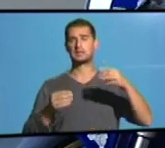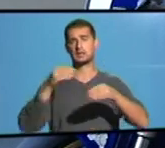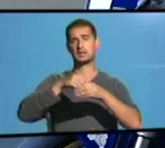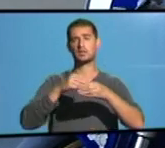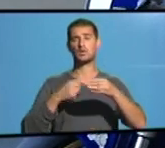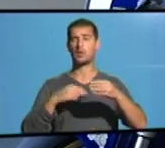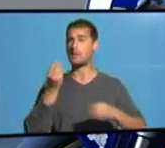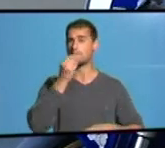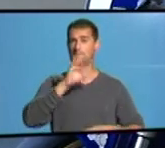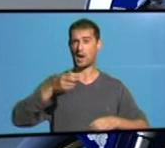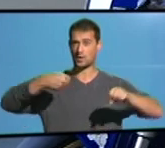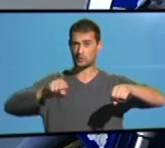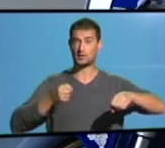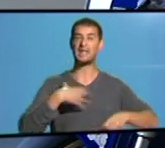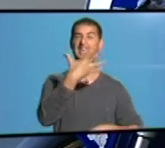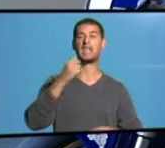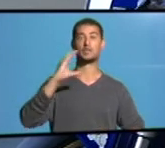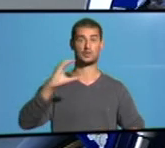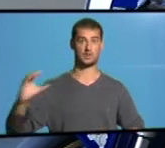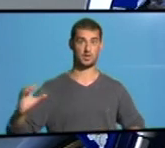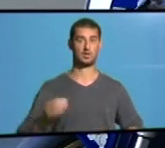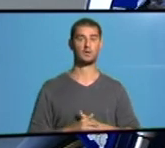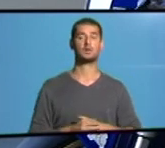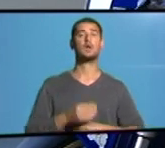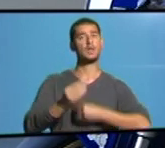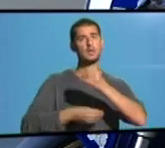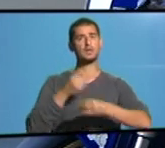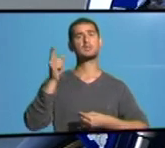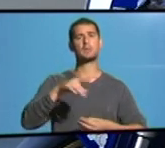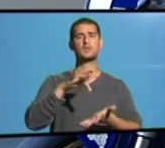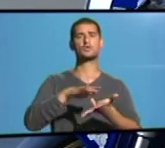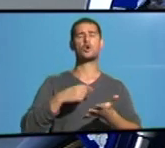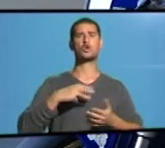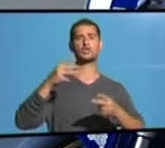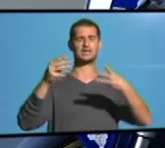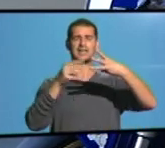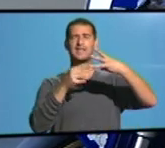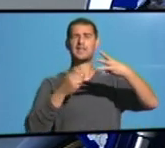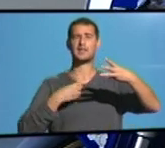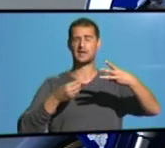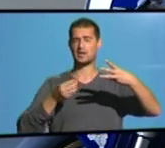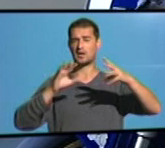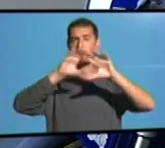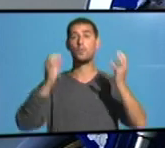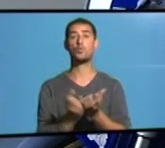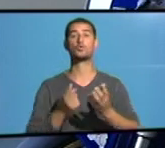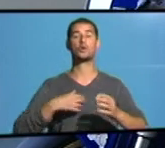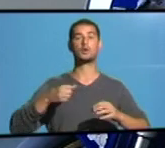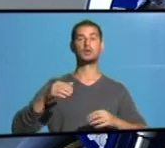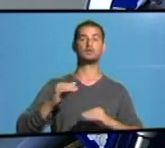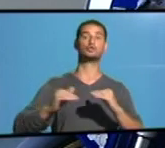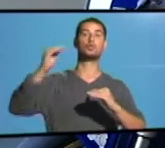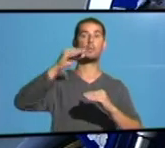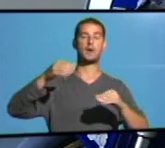el mejor piloto privado del mundial de 500. Hacer tercero un campeonato del mundo de Superbikes, que fue el primer